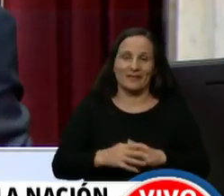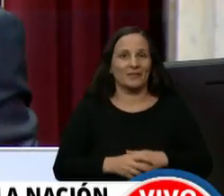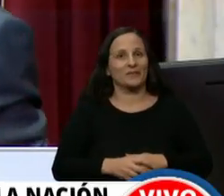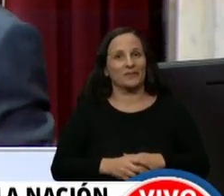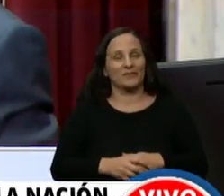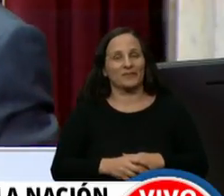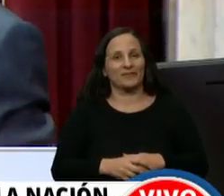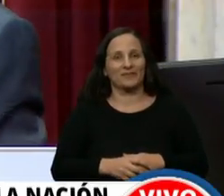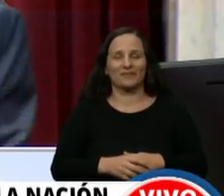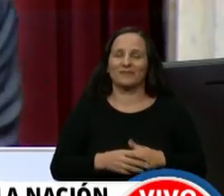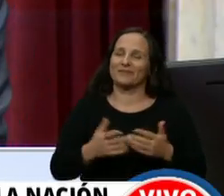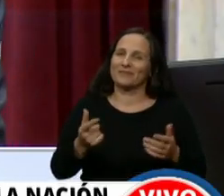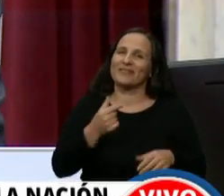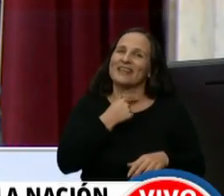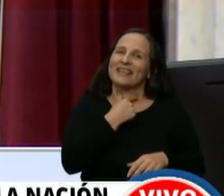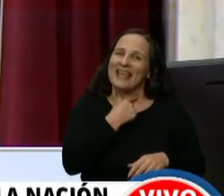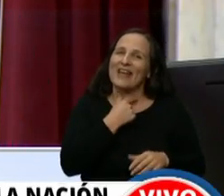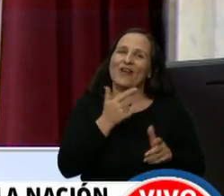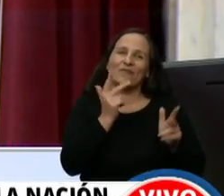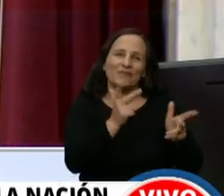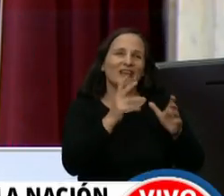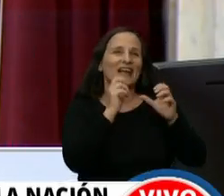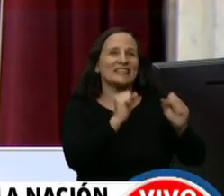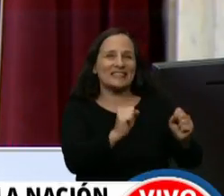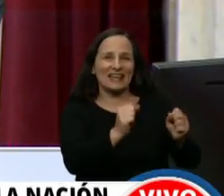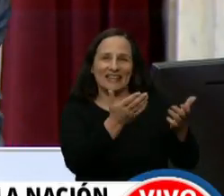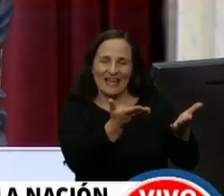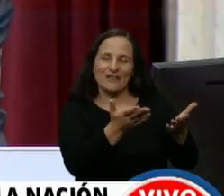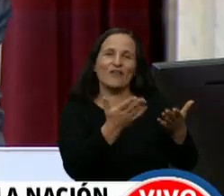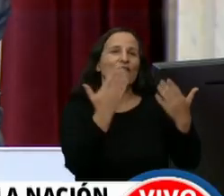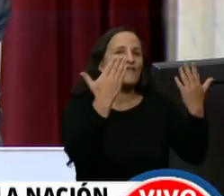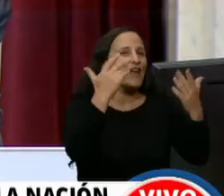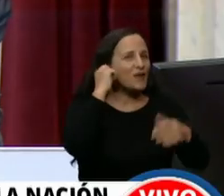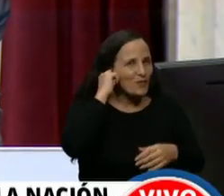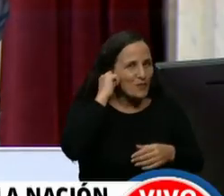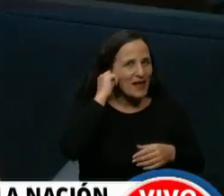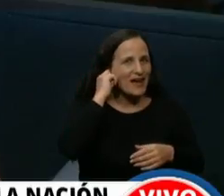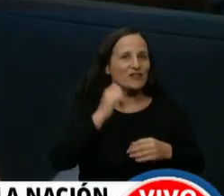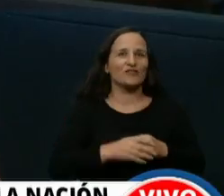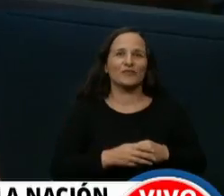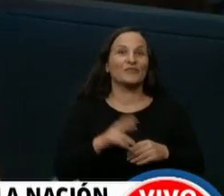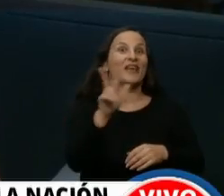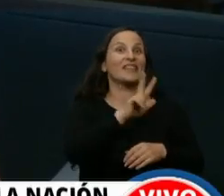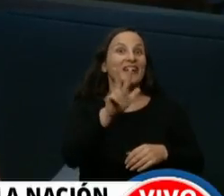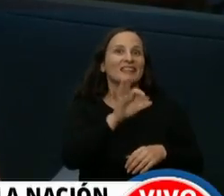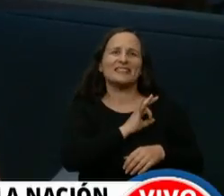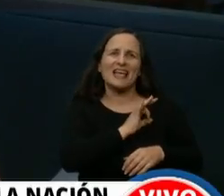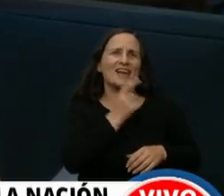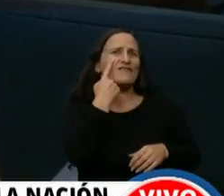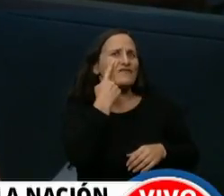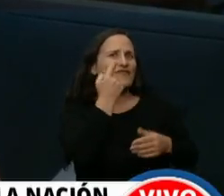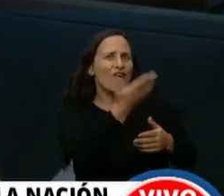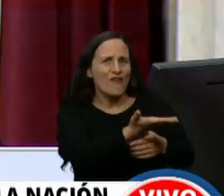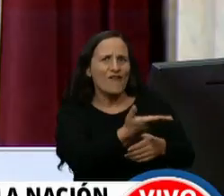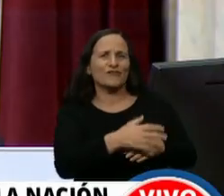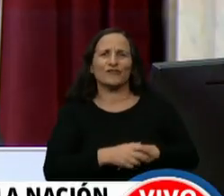le quiero desear al señor secretario legislativo feliz cumpleaños hace 33 años que lo conozco